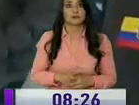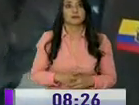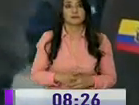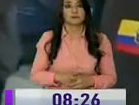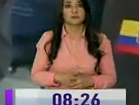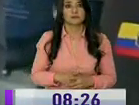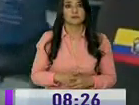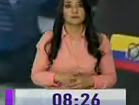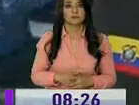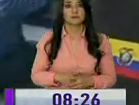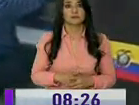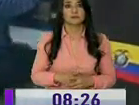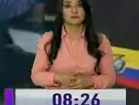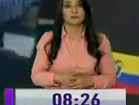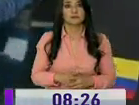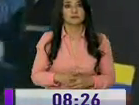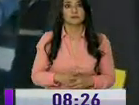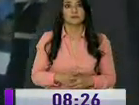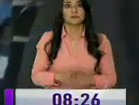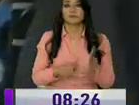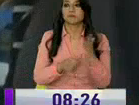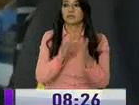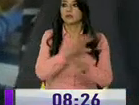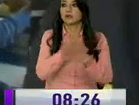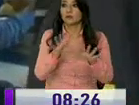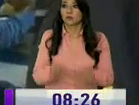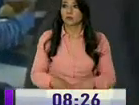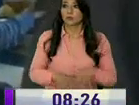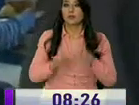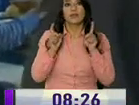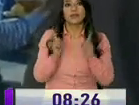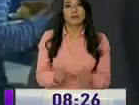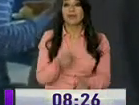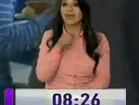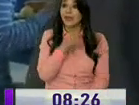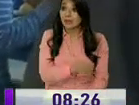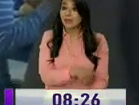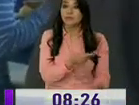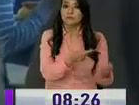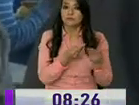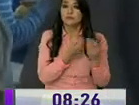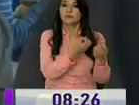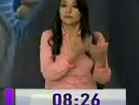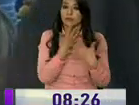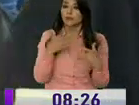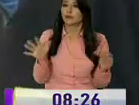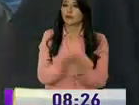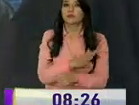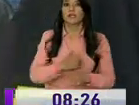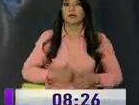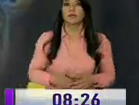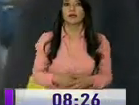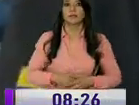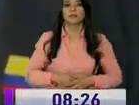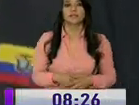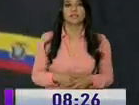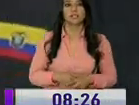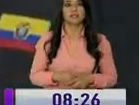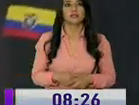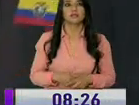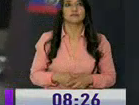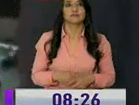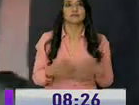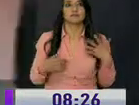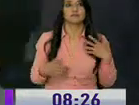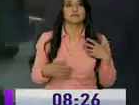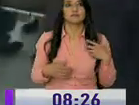Tenemos que eso hablar y cuadrar con el Ministerio de Agricultura, que son los que tienen que darnos toda la información al respecto. Entonces, más bien a